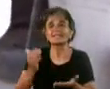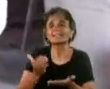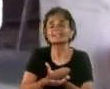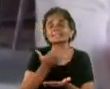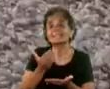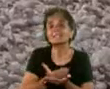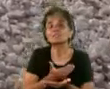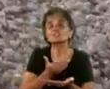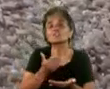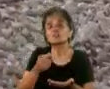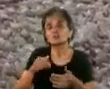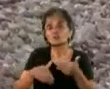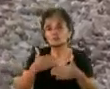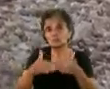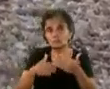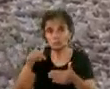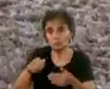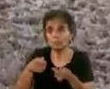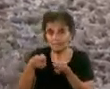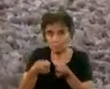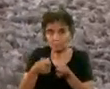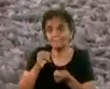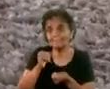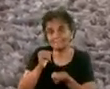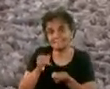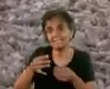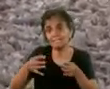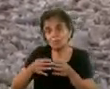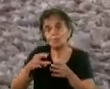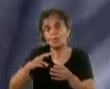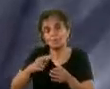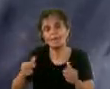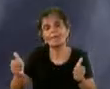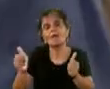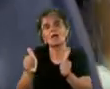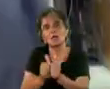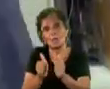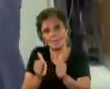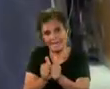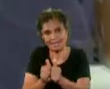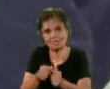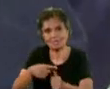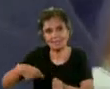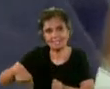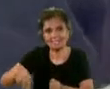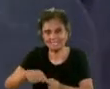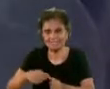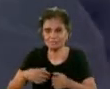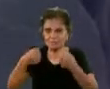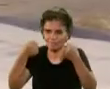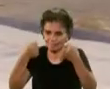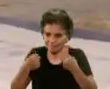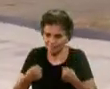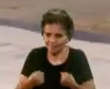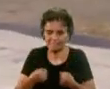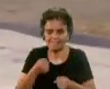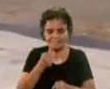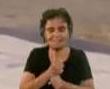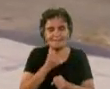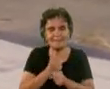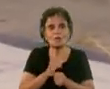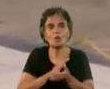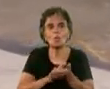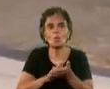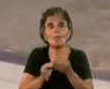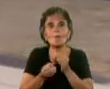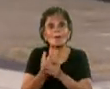está impulsando. Claro, y vamos a estar al lado de la actividad privada para que pueda consolidarse, crecer, consolidar su puesto de trabajo y generar nuevos puestos